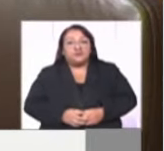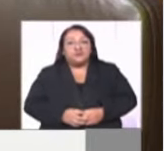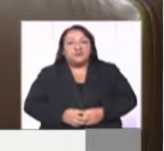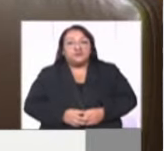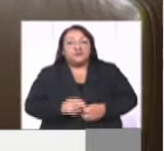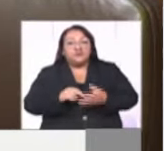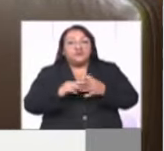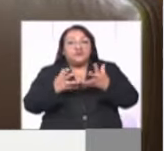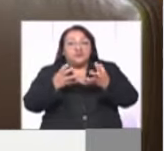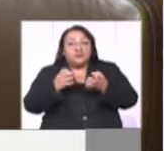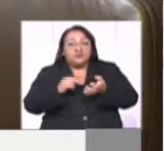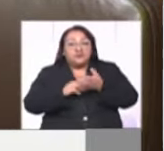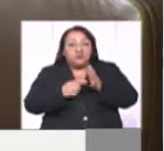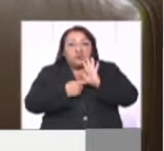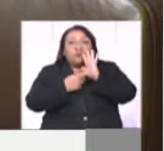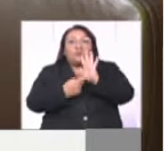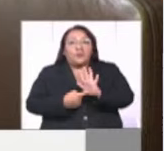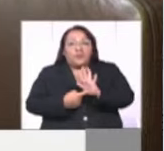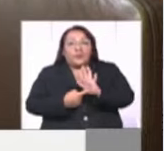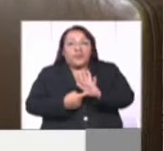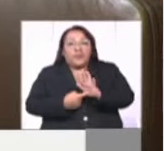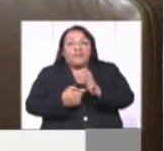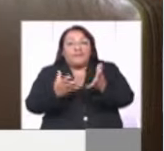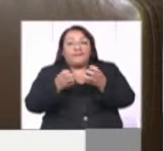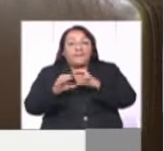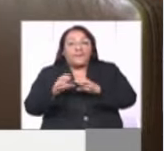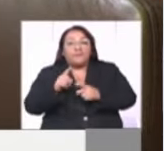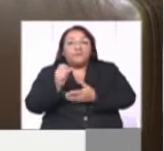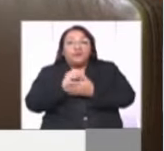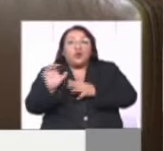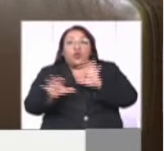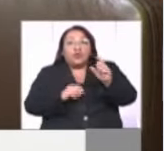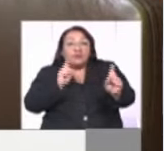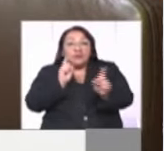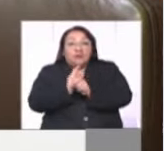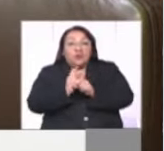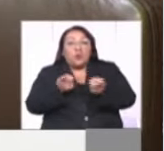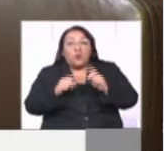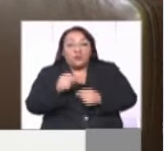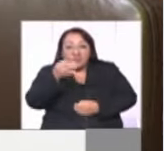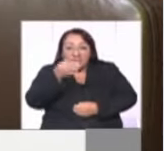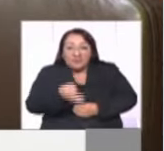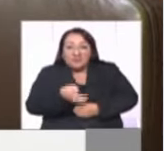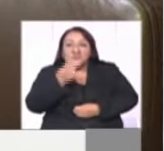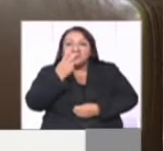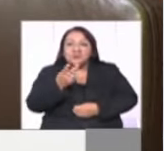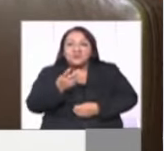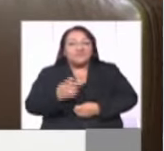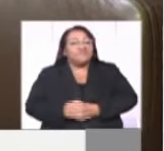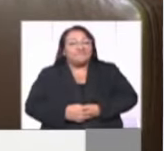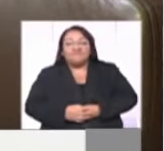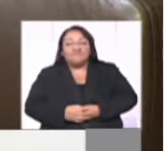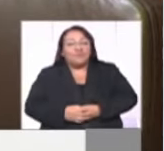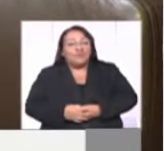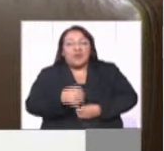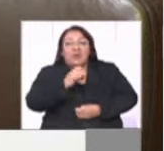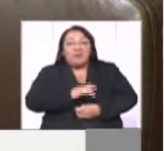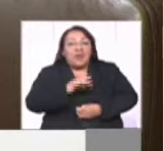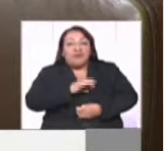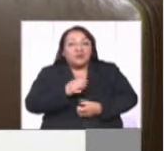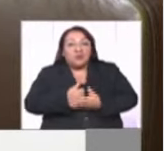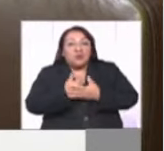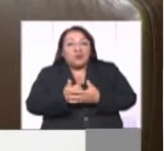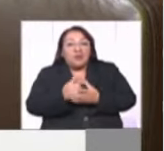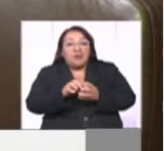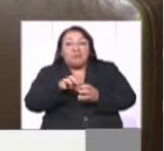lo que se ha intentado mostrar era que querían hacer una contratación directa cuando claramente los beneficios que se iban a percibir